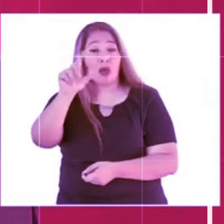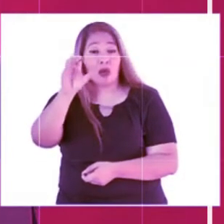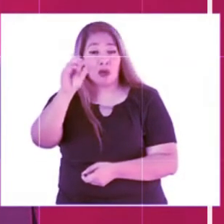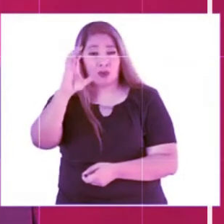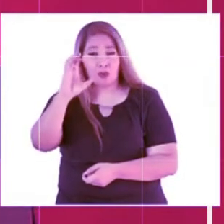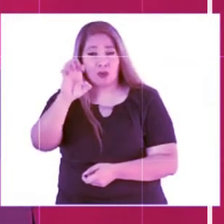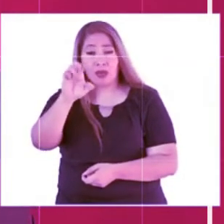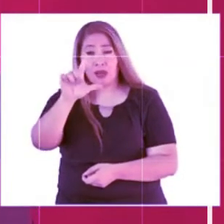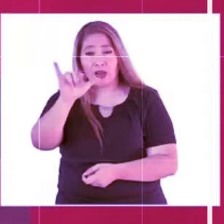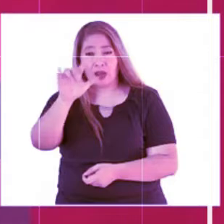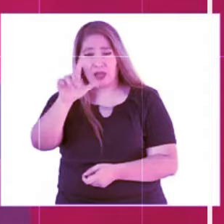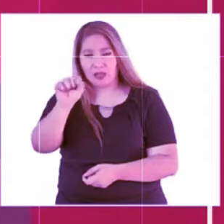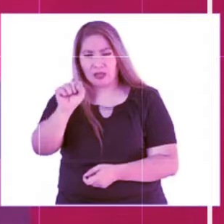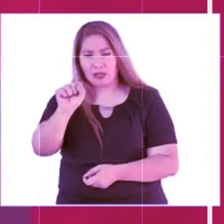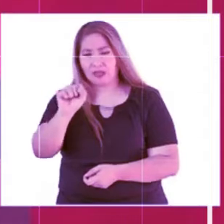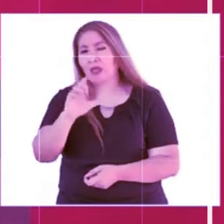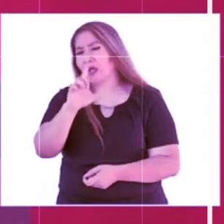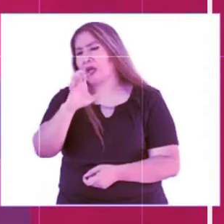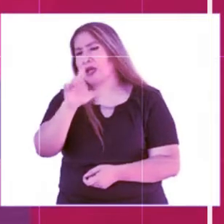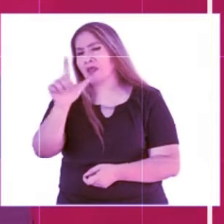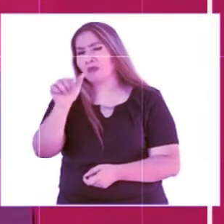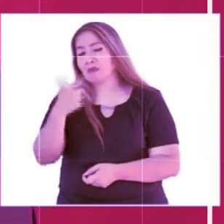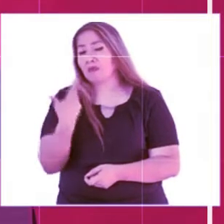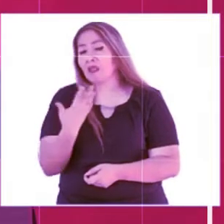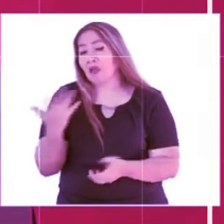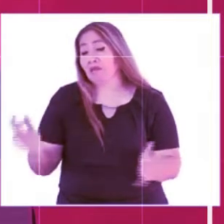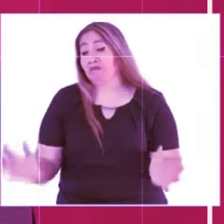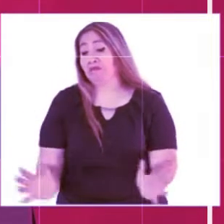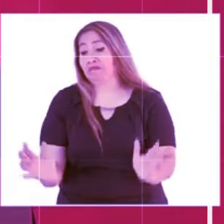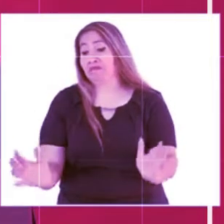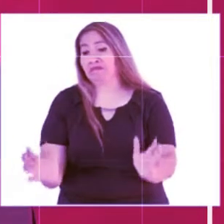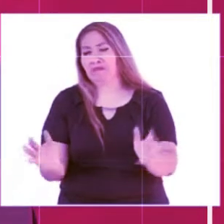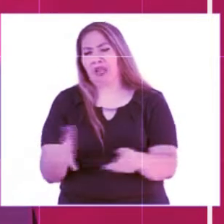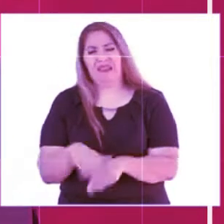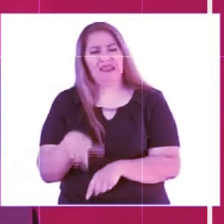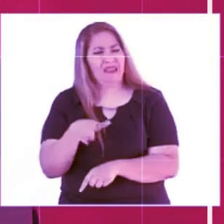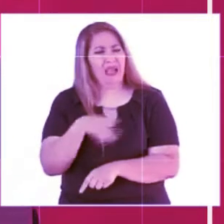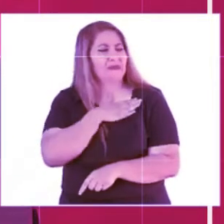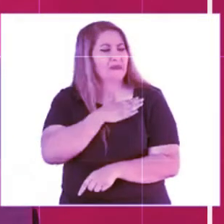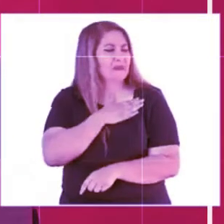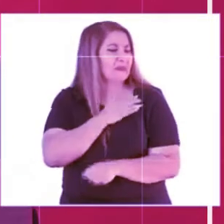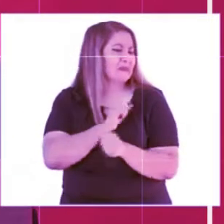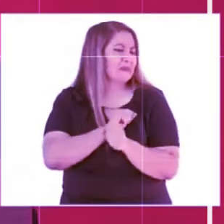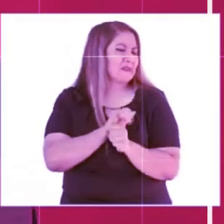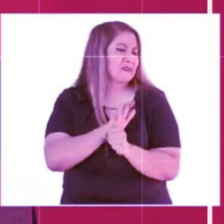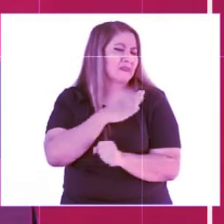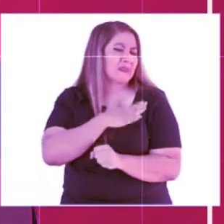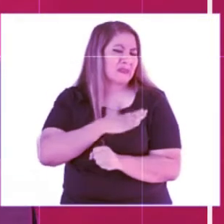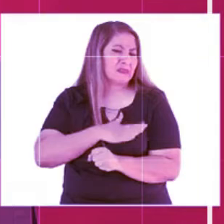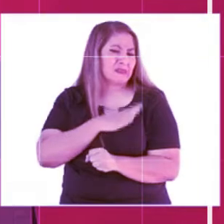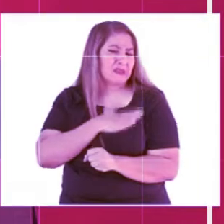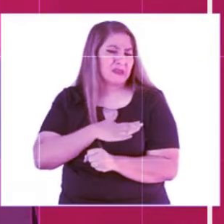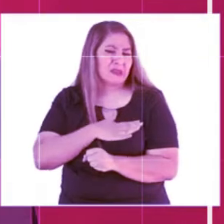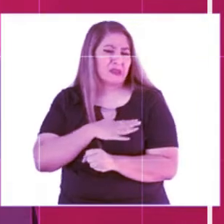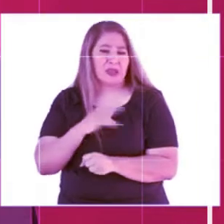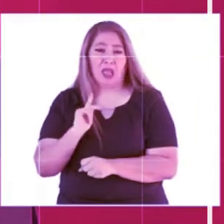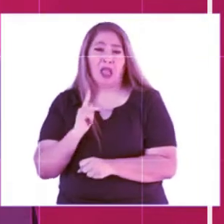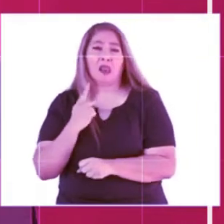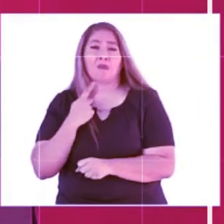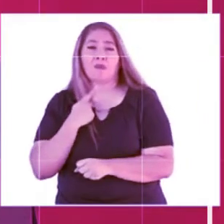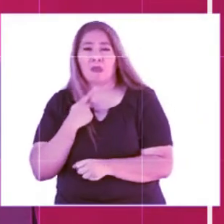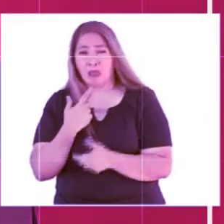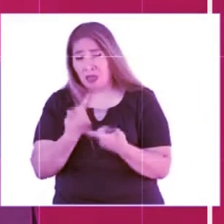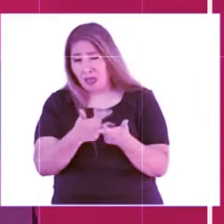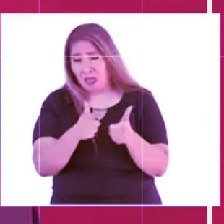fomentó esta campaña, esta gran injusticia. El Partido Nacional